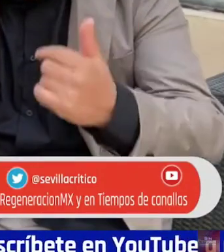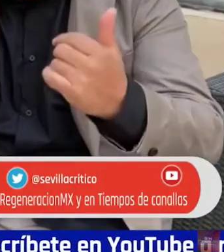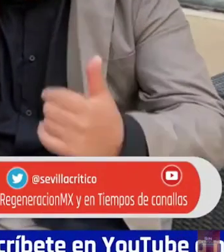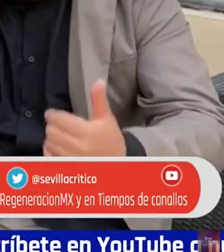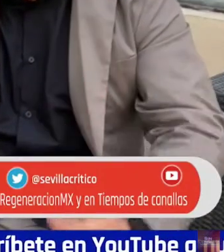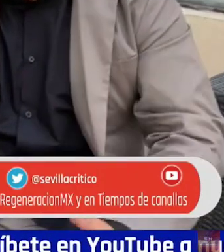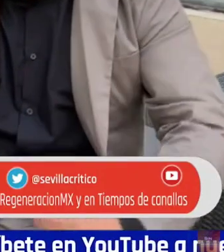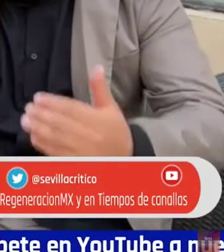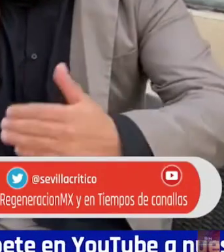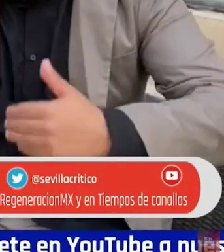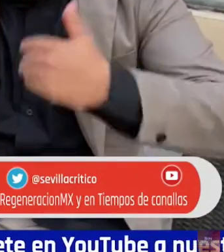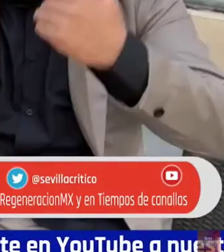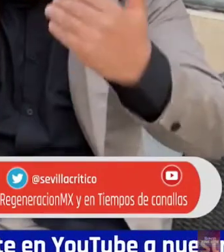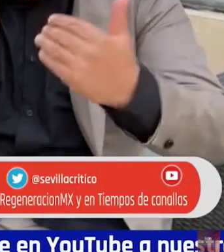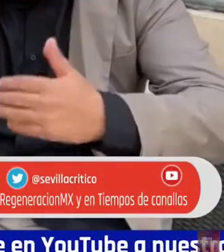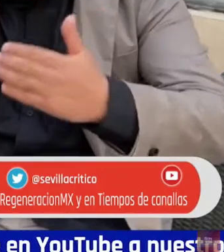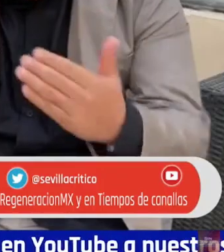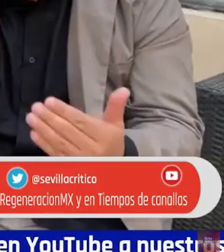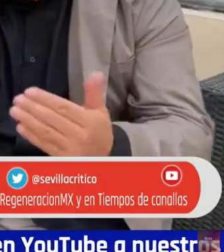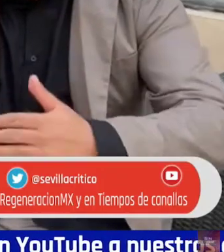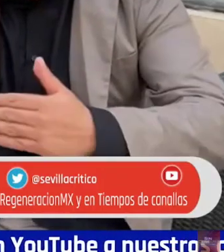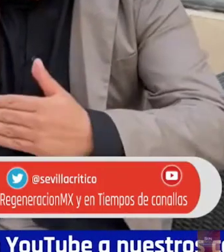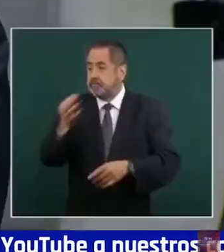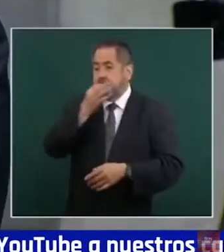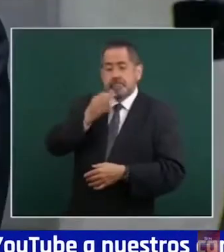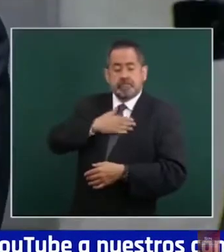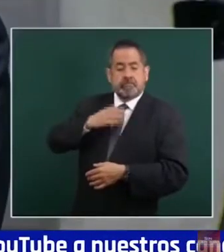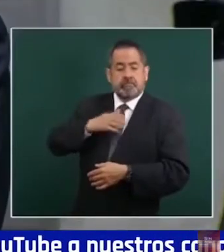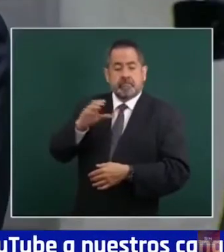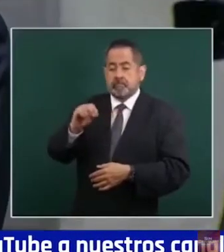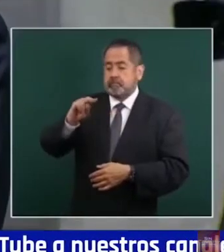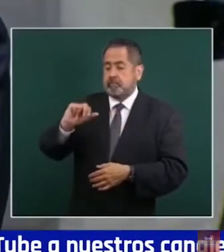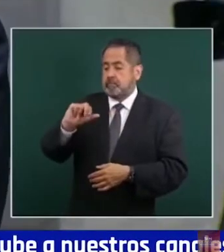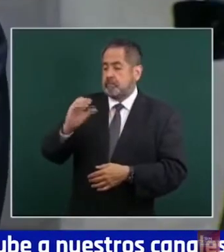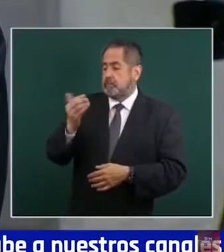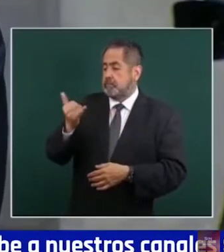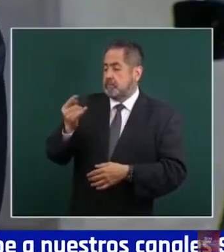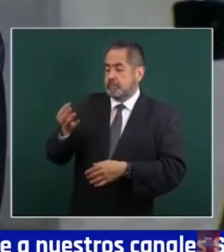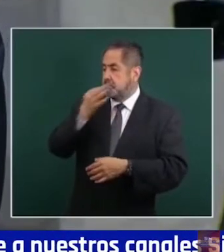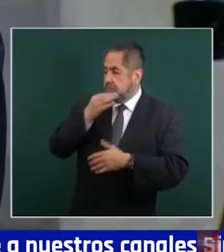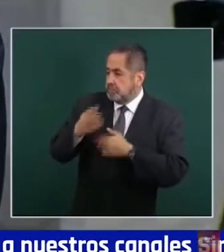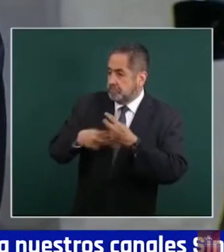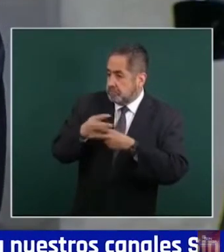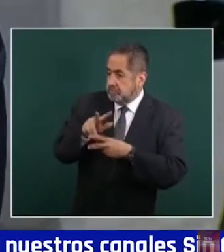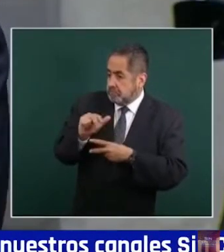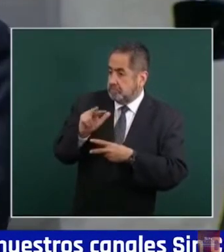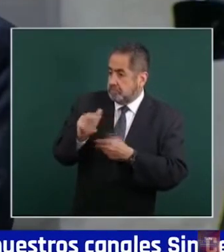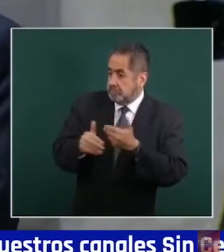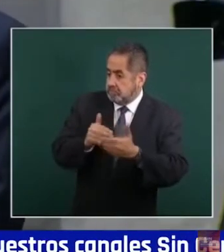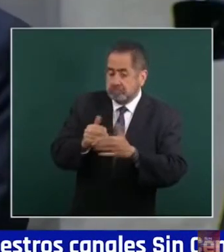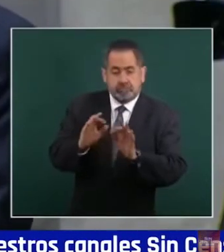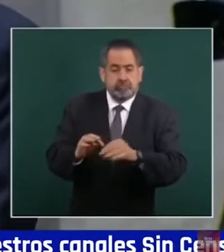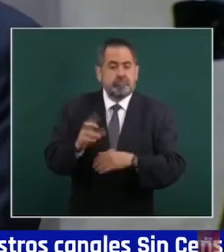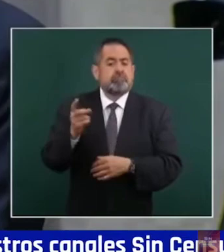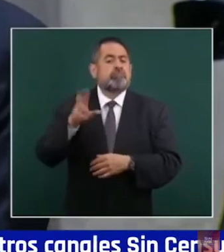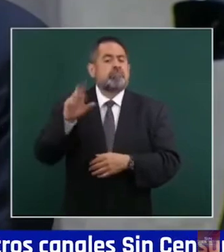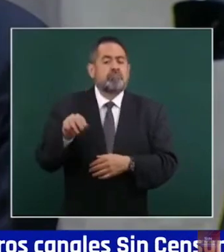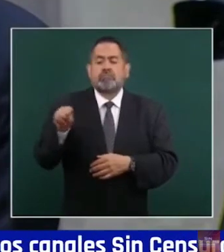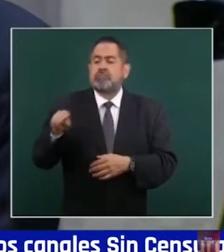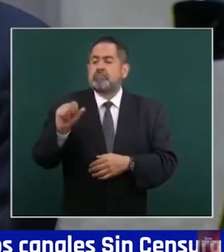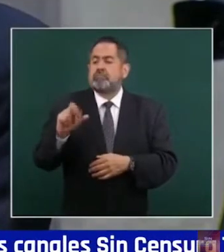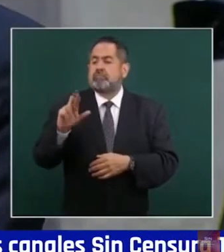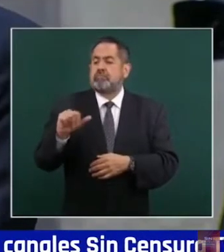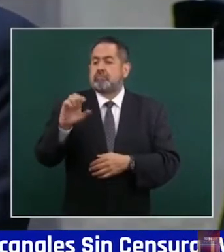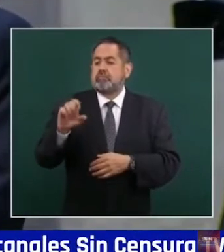que salieron a votar para que cambiara ya esta política terrible de saqueo que llevaron a cabo en